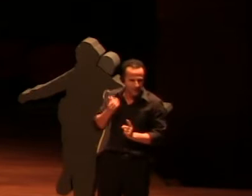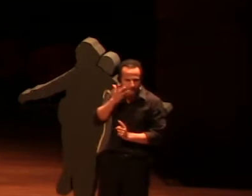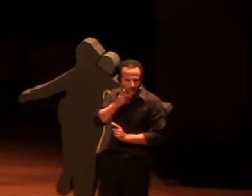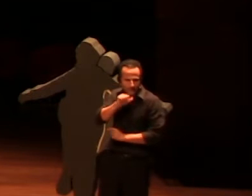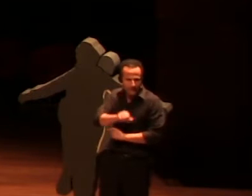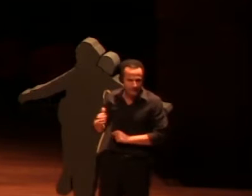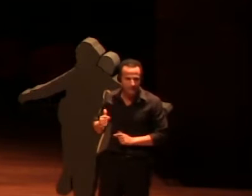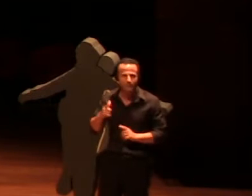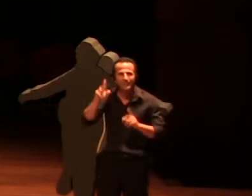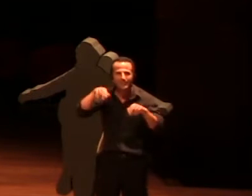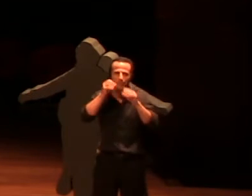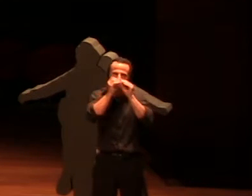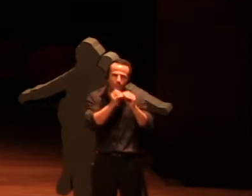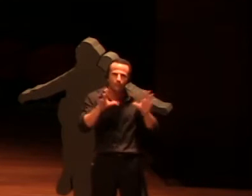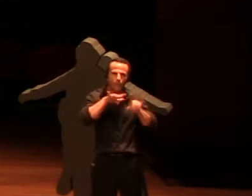conceptuales pues tal vez